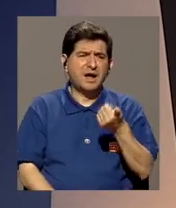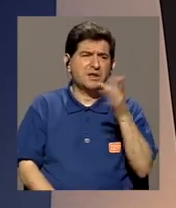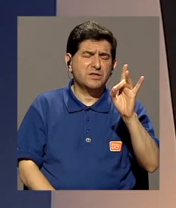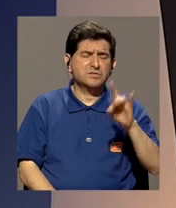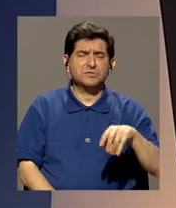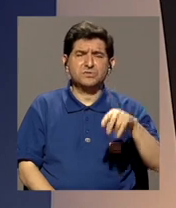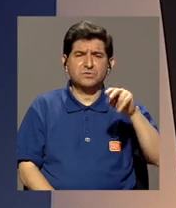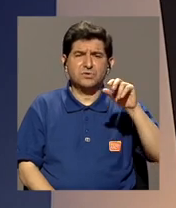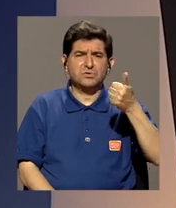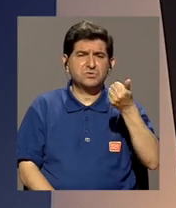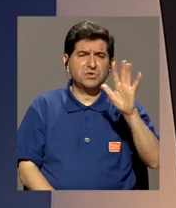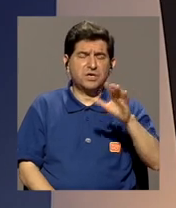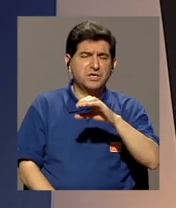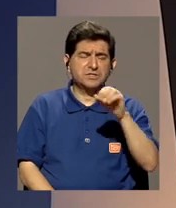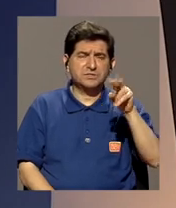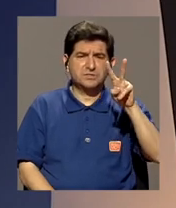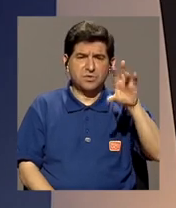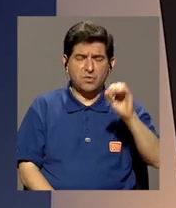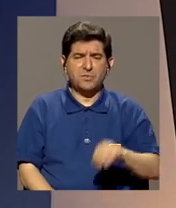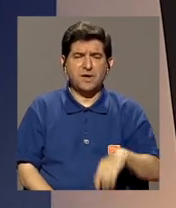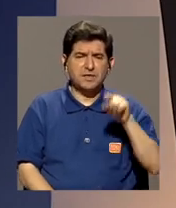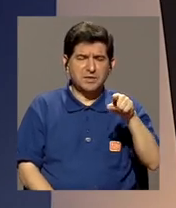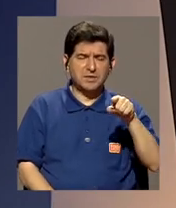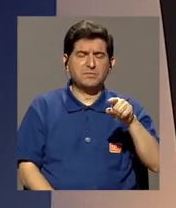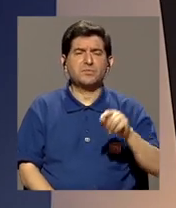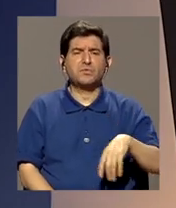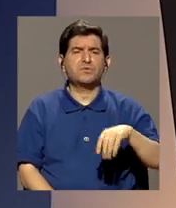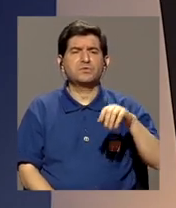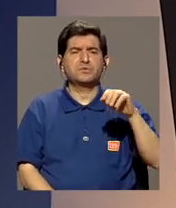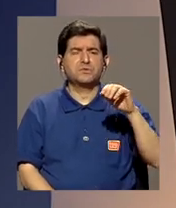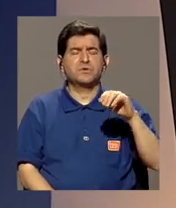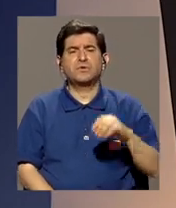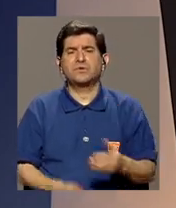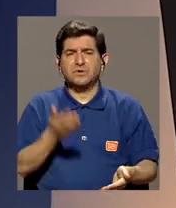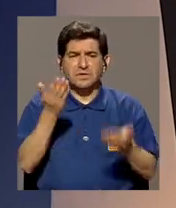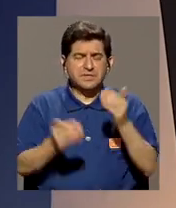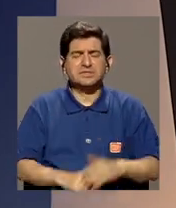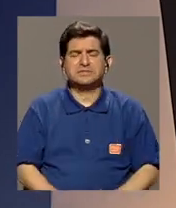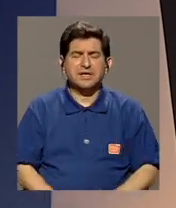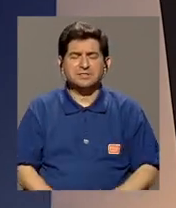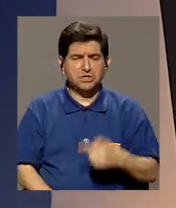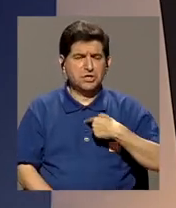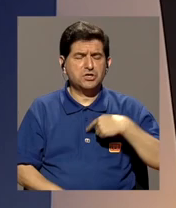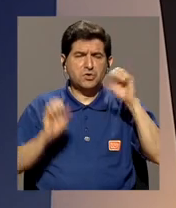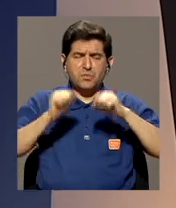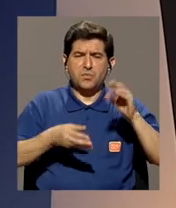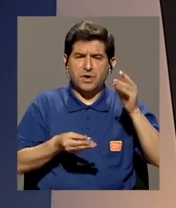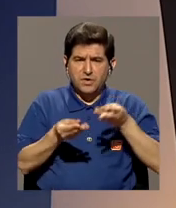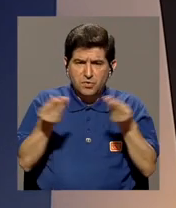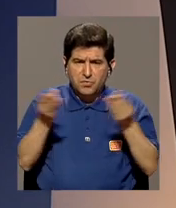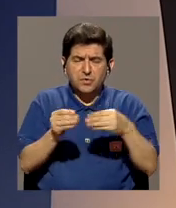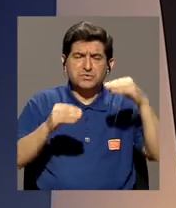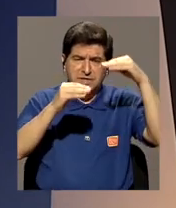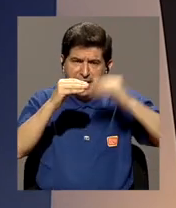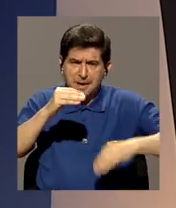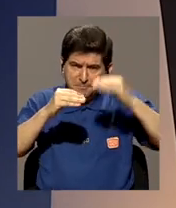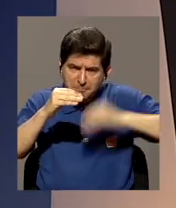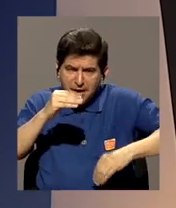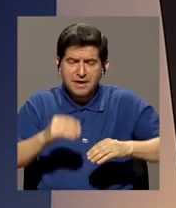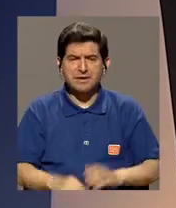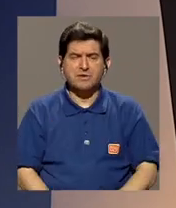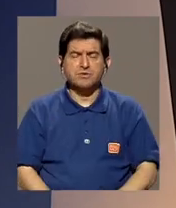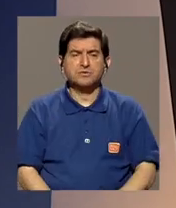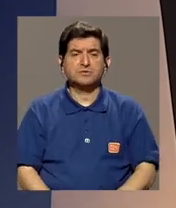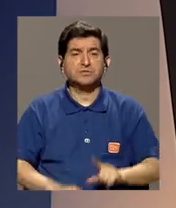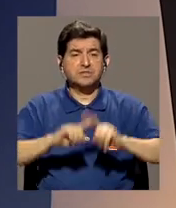15 de 20 centavos el kilovatio hora pero yo no lo logro producir a 10 a 8 a 5 este